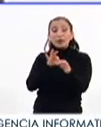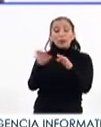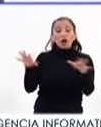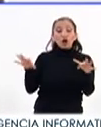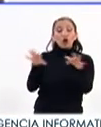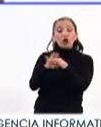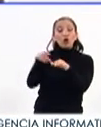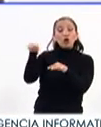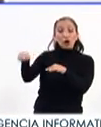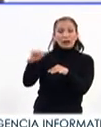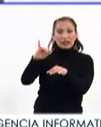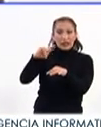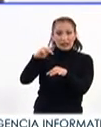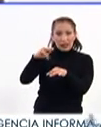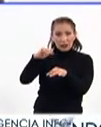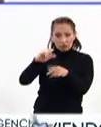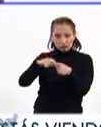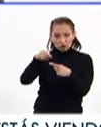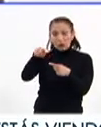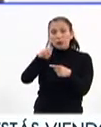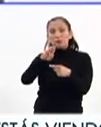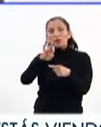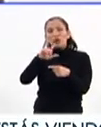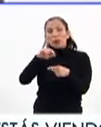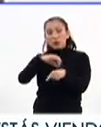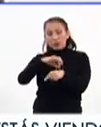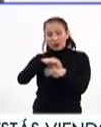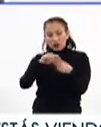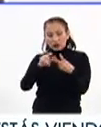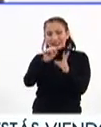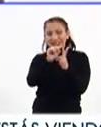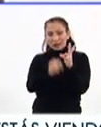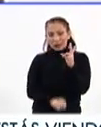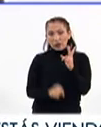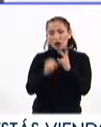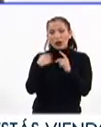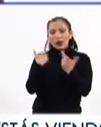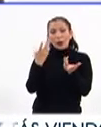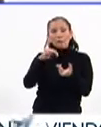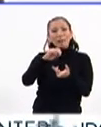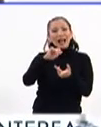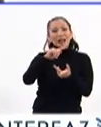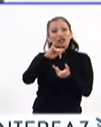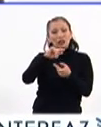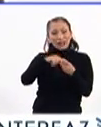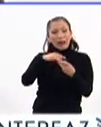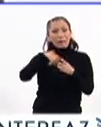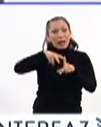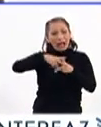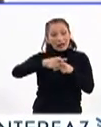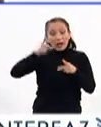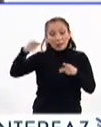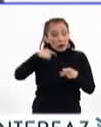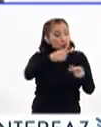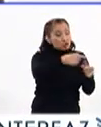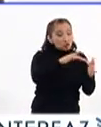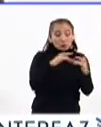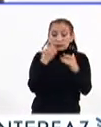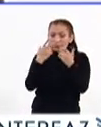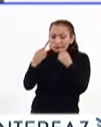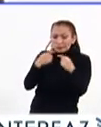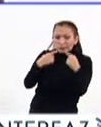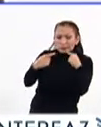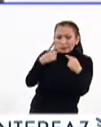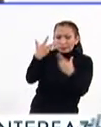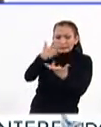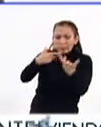junto con ingenieros, biomédicos, en sistemas biomédicos, mecatrónicos, mecánicos, para lograr